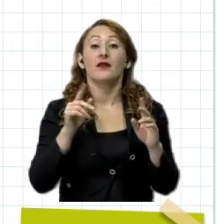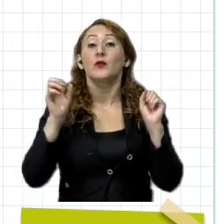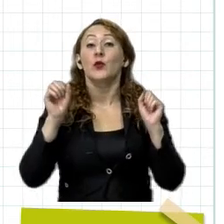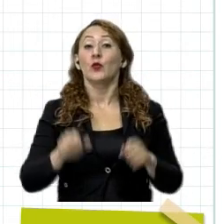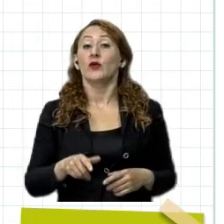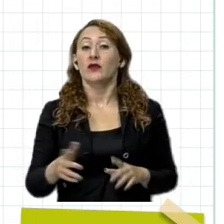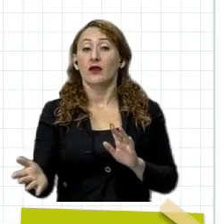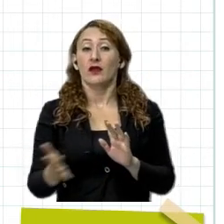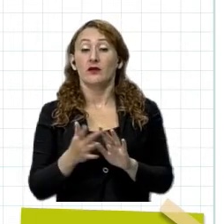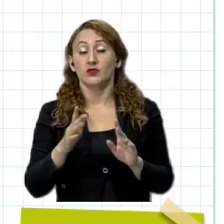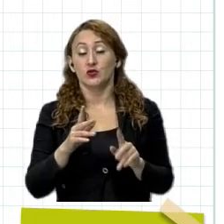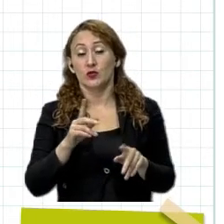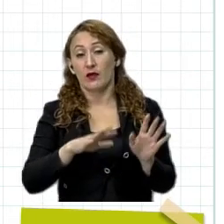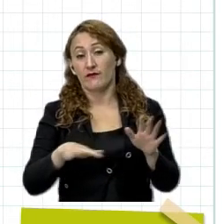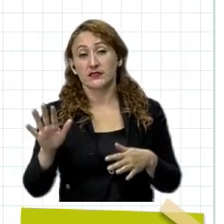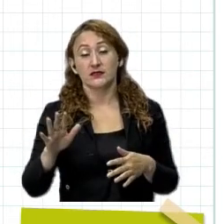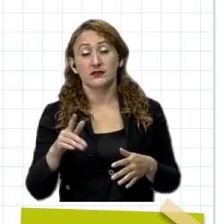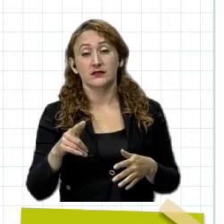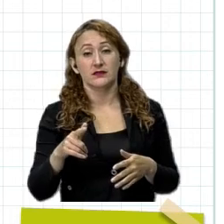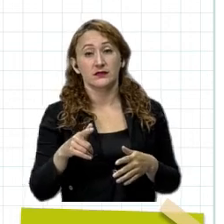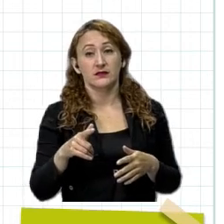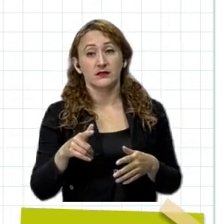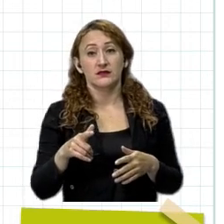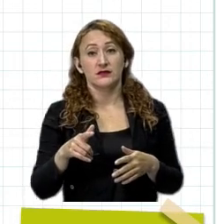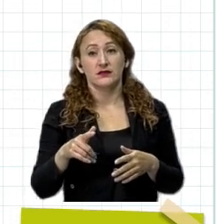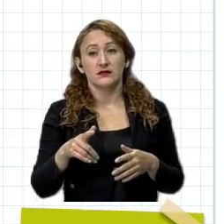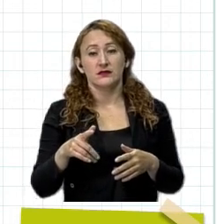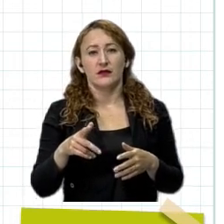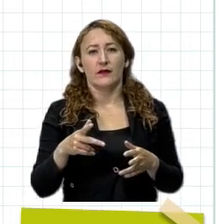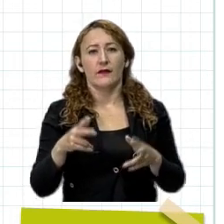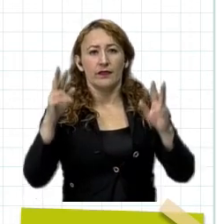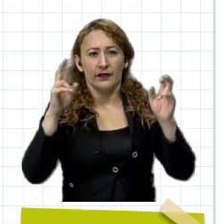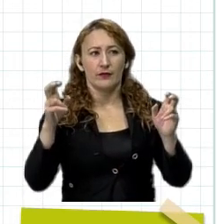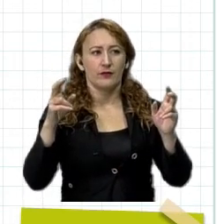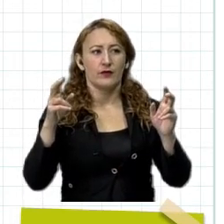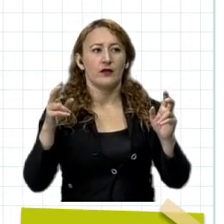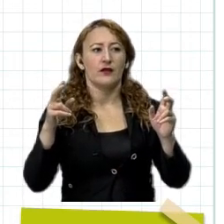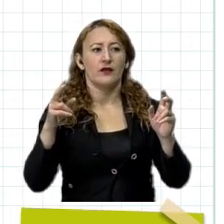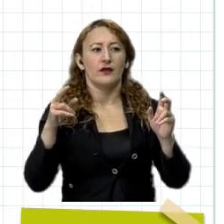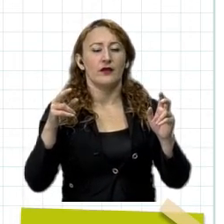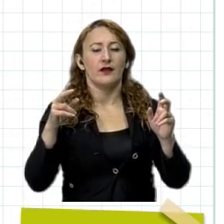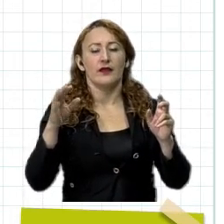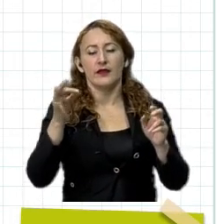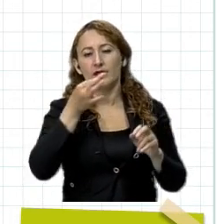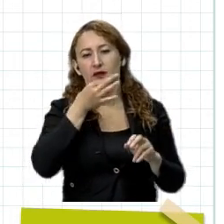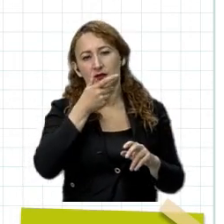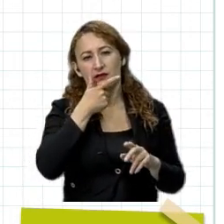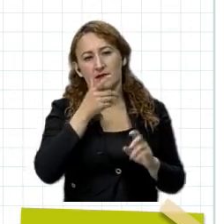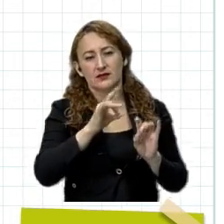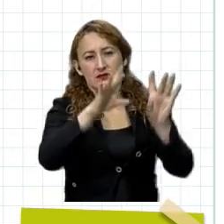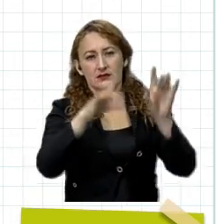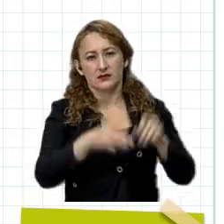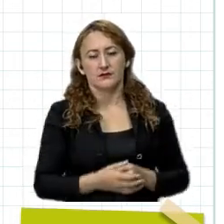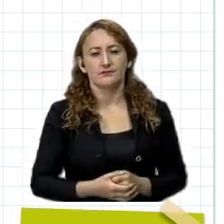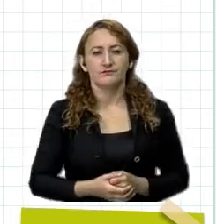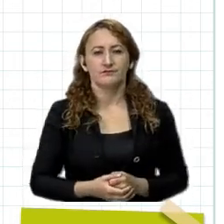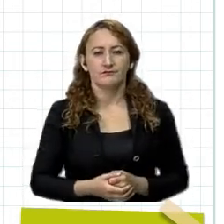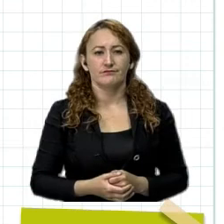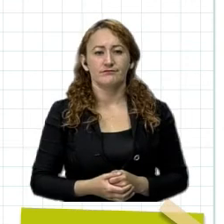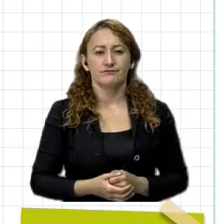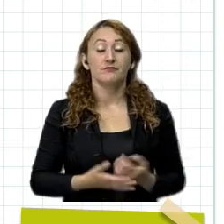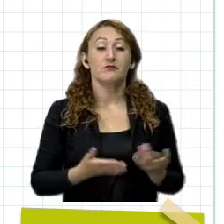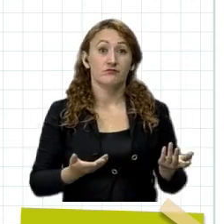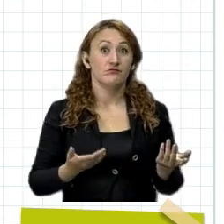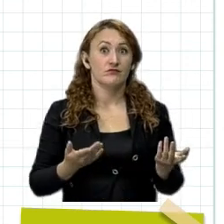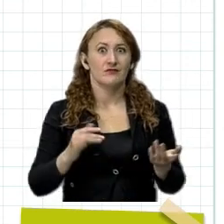tener en algunas ocasiones connotaciones homofóbicas y capacitistas.